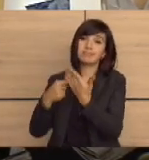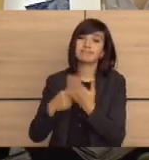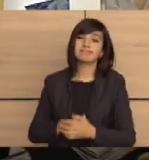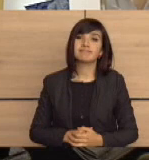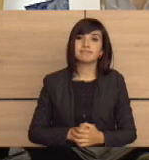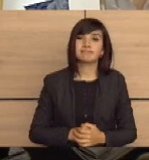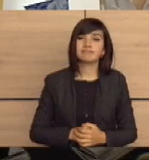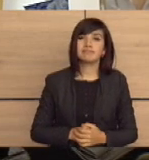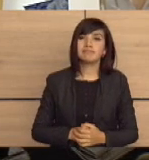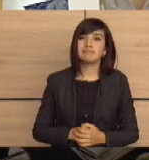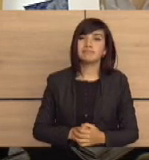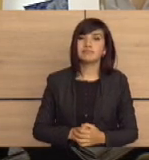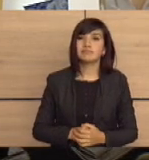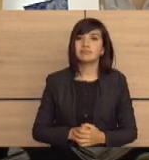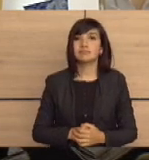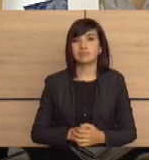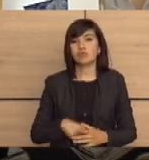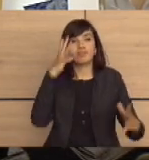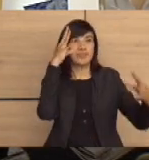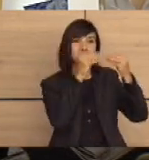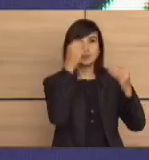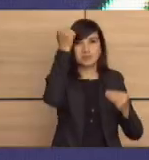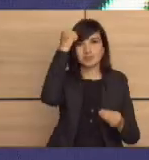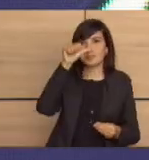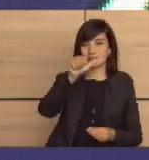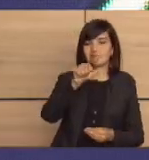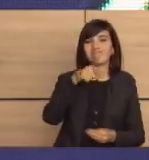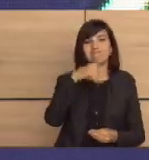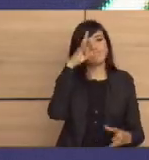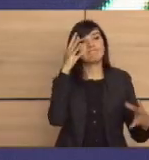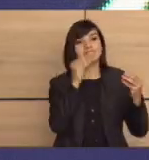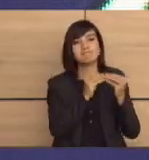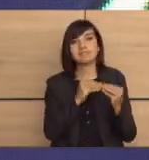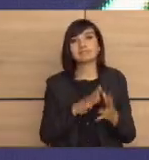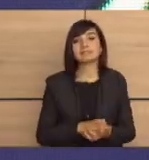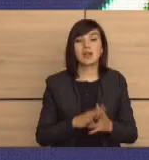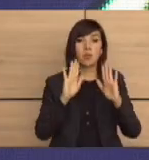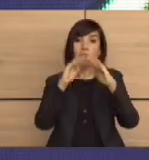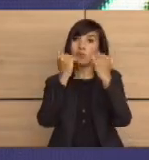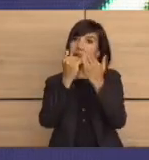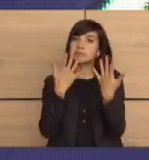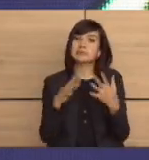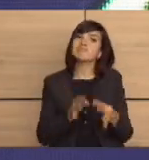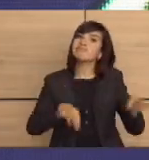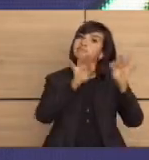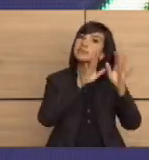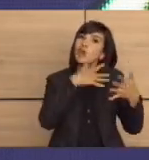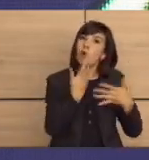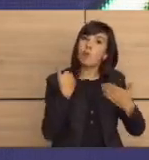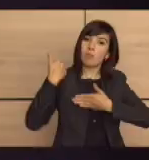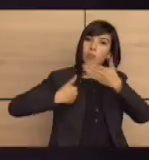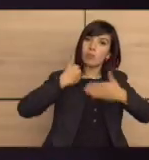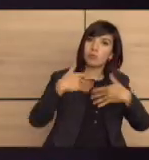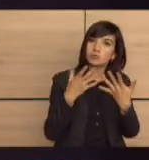en esto estoy de acuerdo con la profesora Margarita Garrido, es muy importante que en la escuela los estudiantes se acerquen al proceso de producción